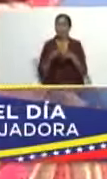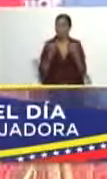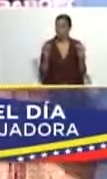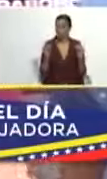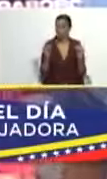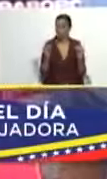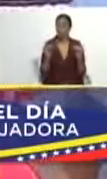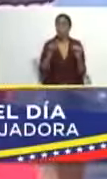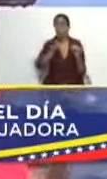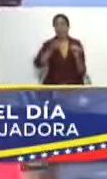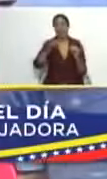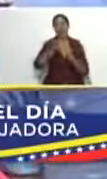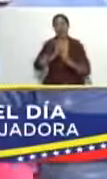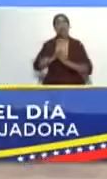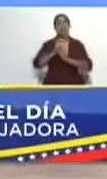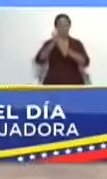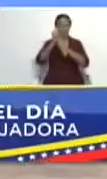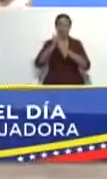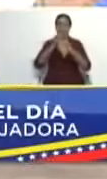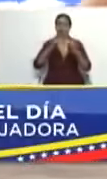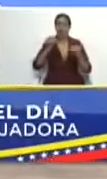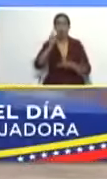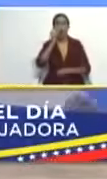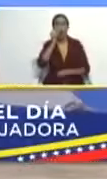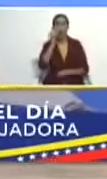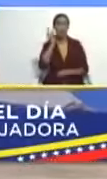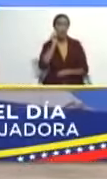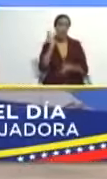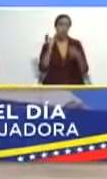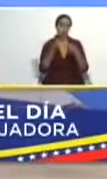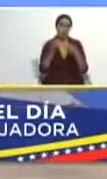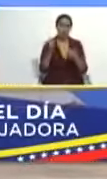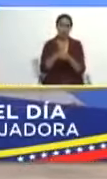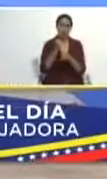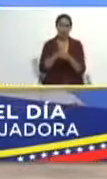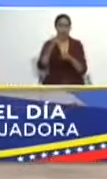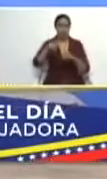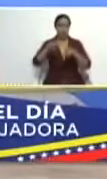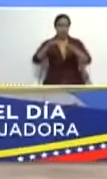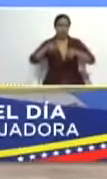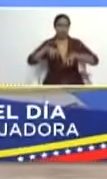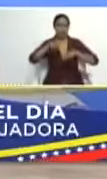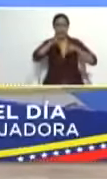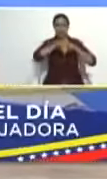la vocería, delegados, delegadas de la clase obrera presente.